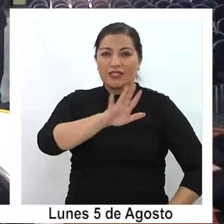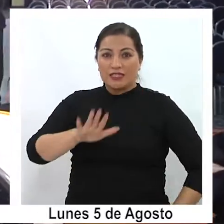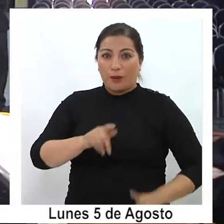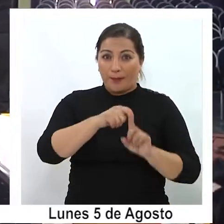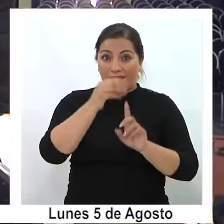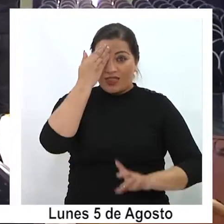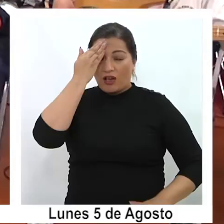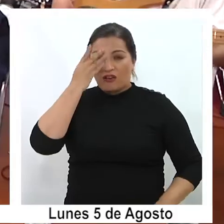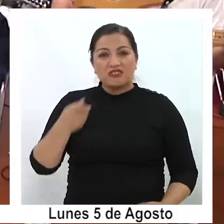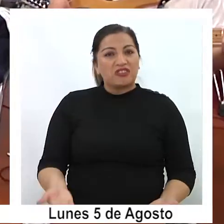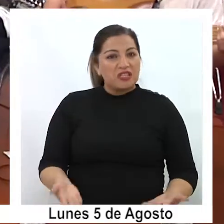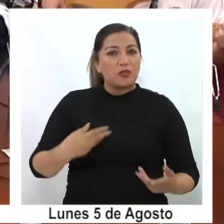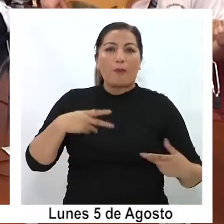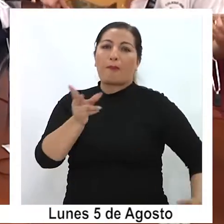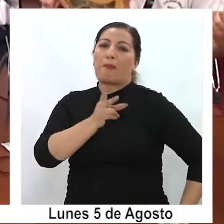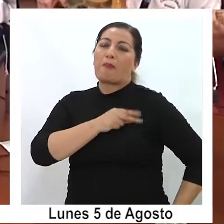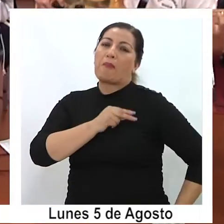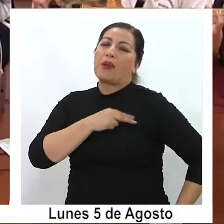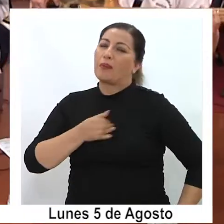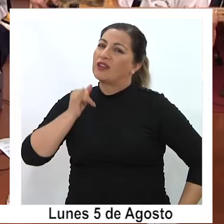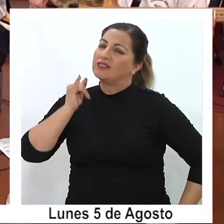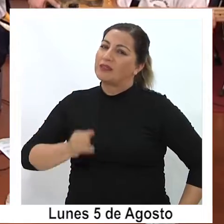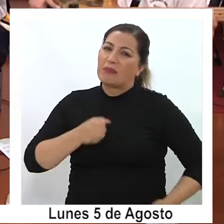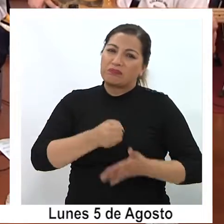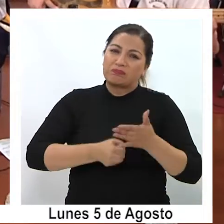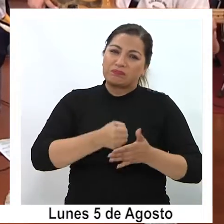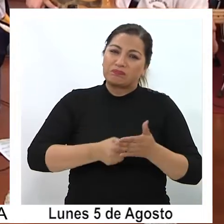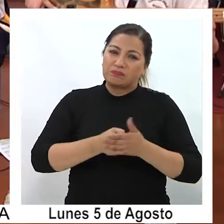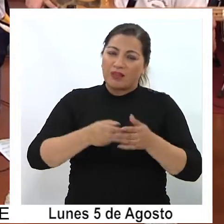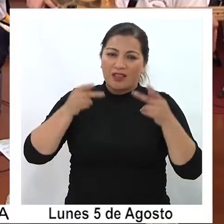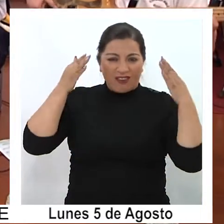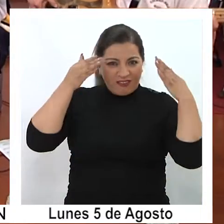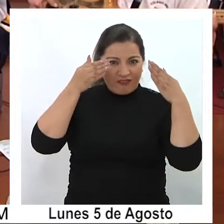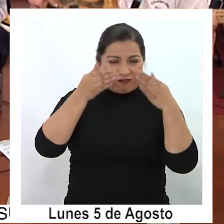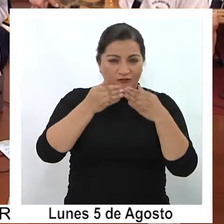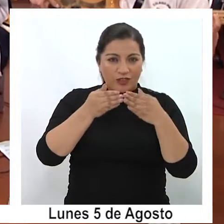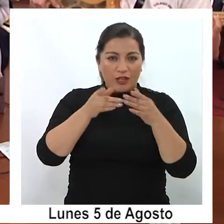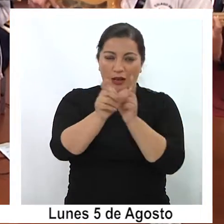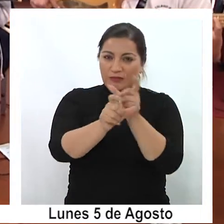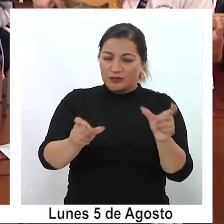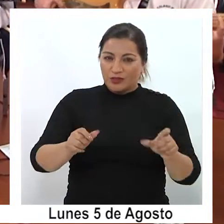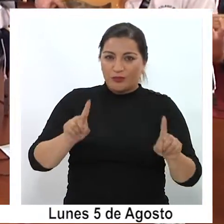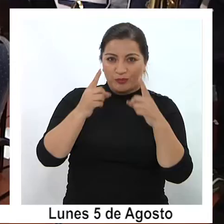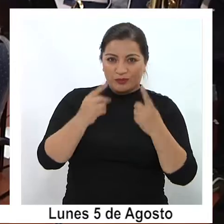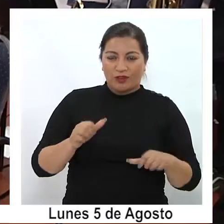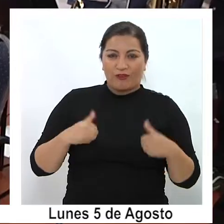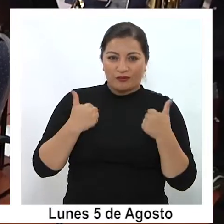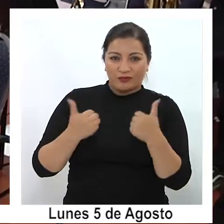agosto, un merecido premio por la constancia y dedicación de estos noveles músicos.